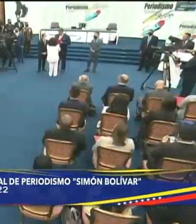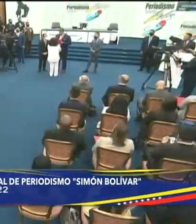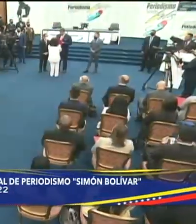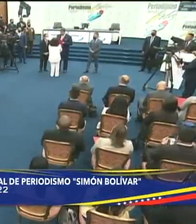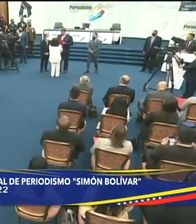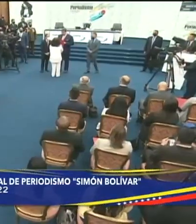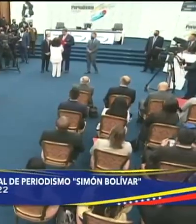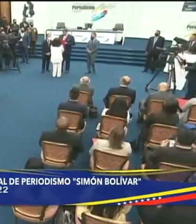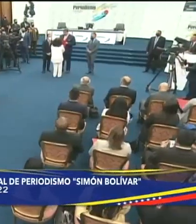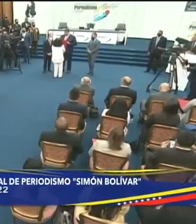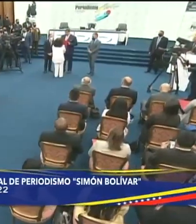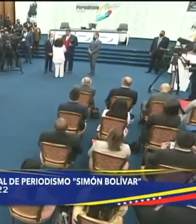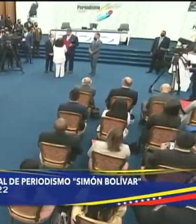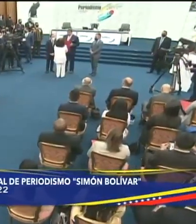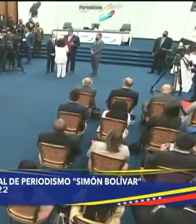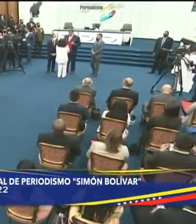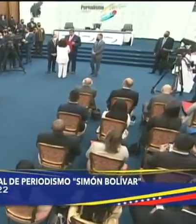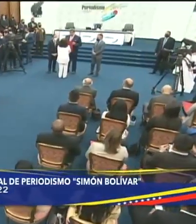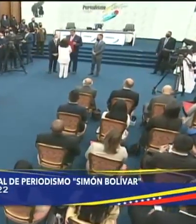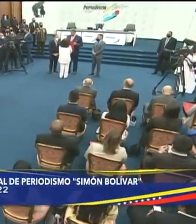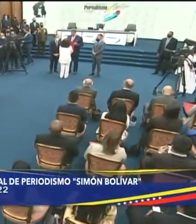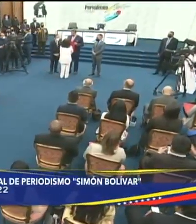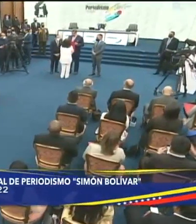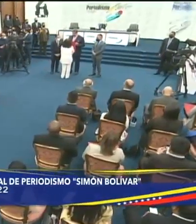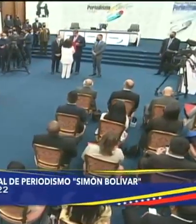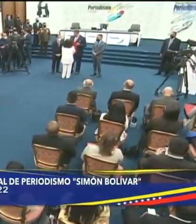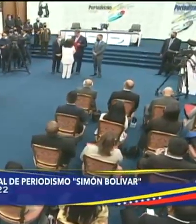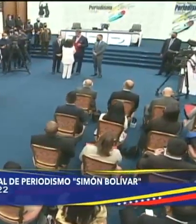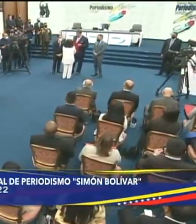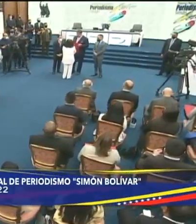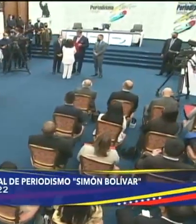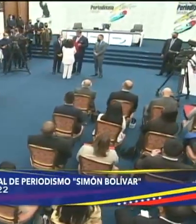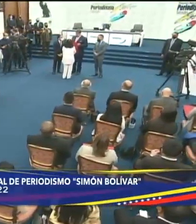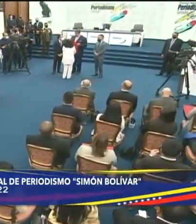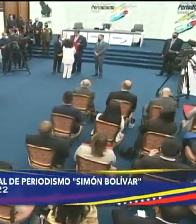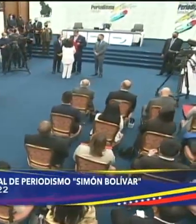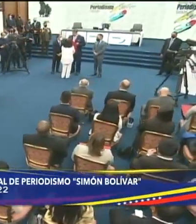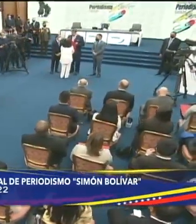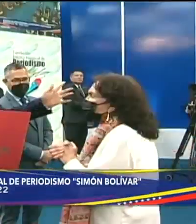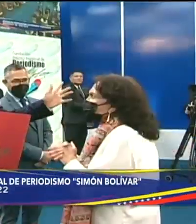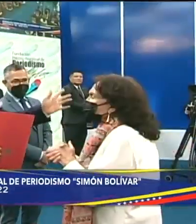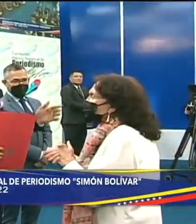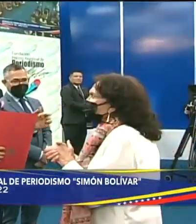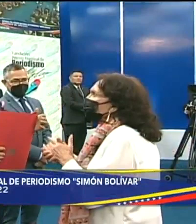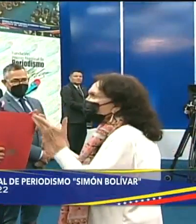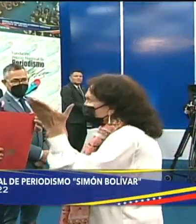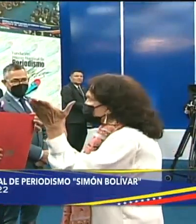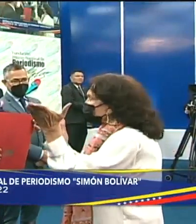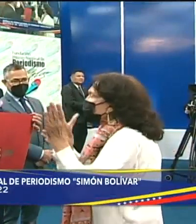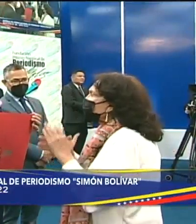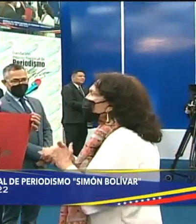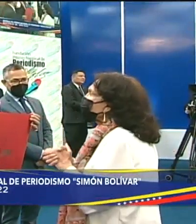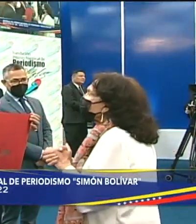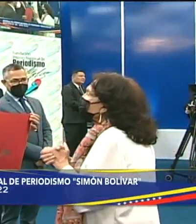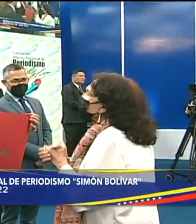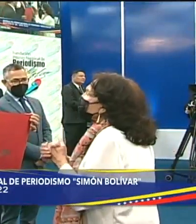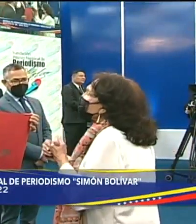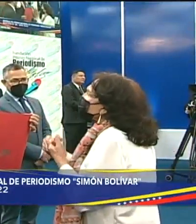Y es así entonces como el periodismo de investigación también levanta las banderas